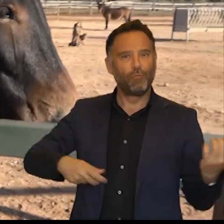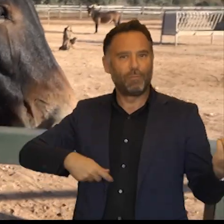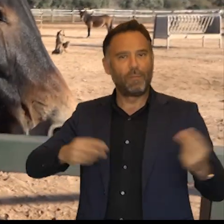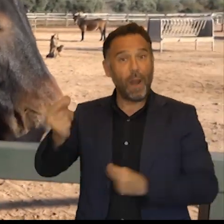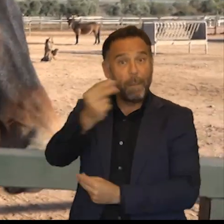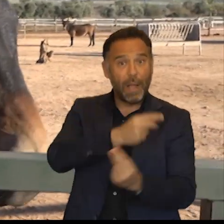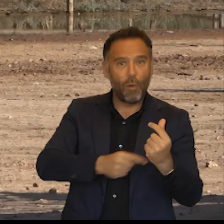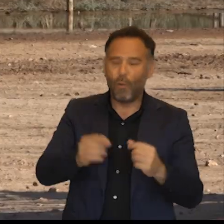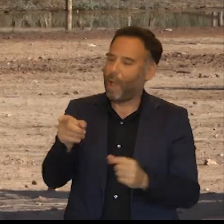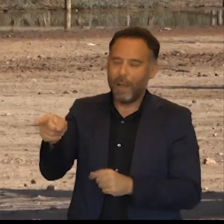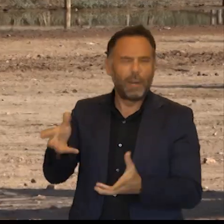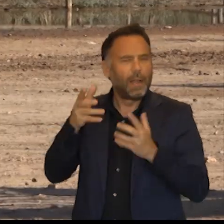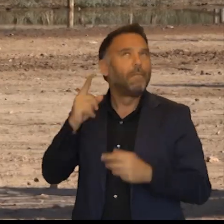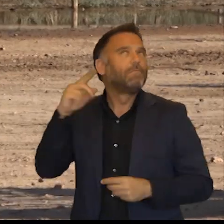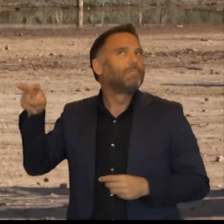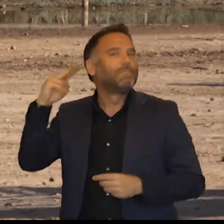Le encanta el flamenco.